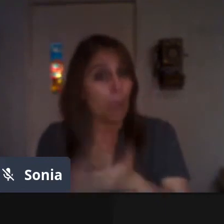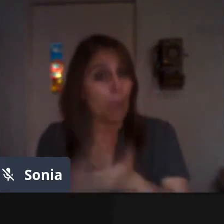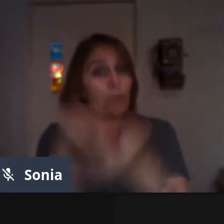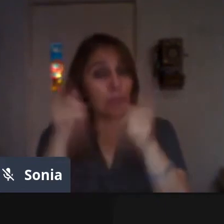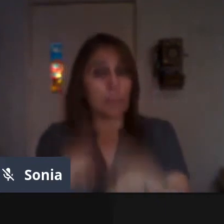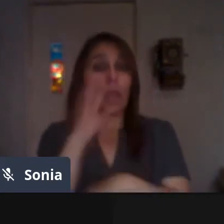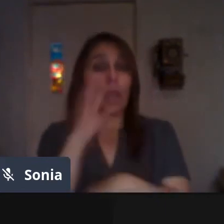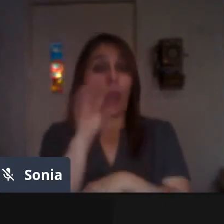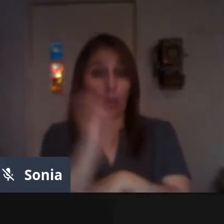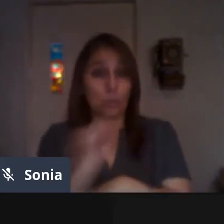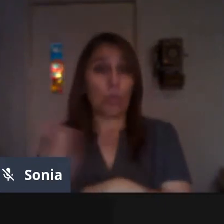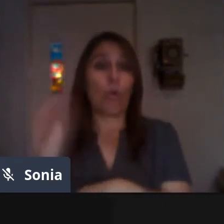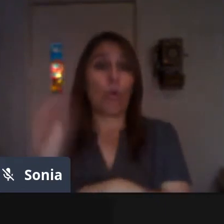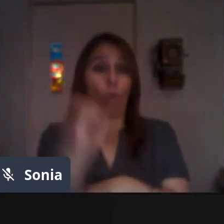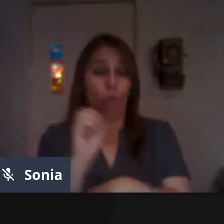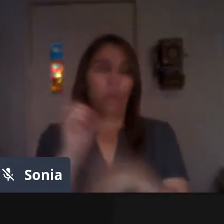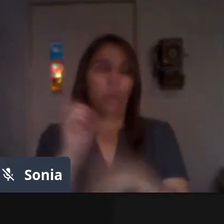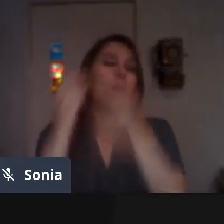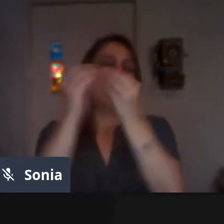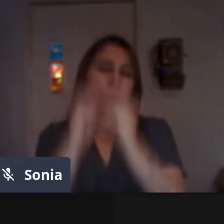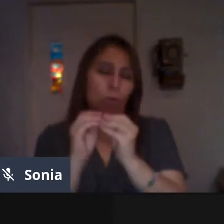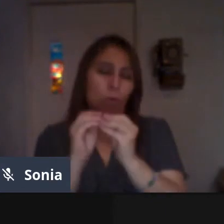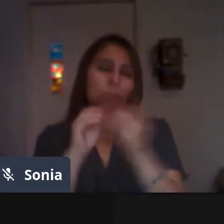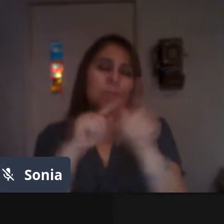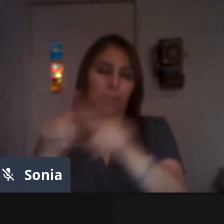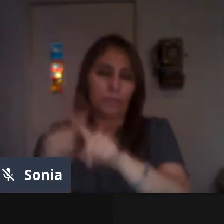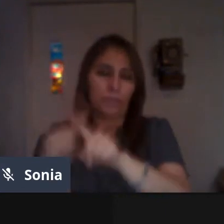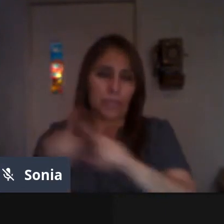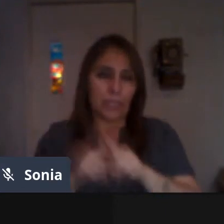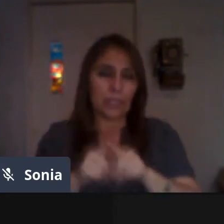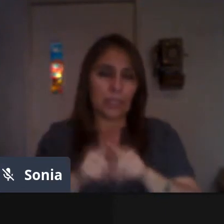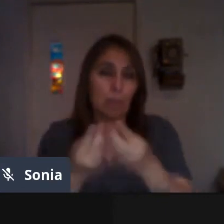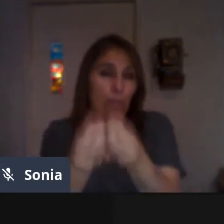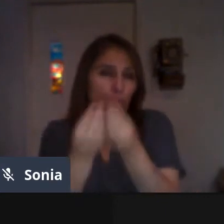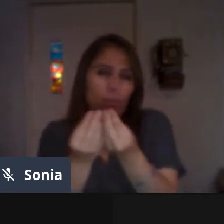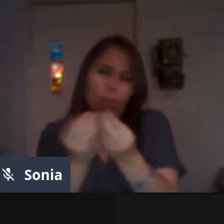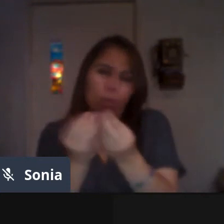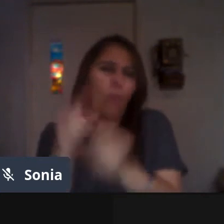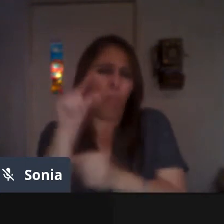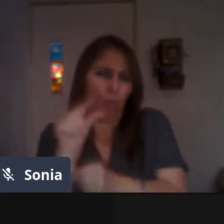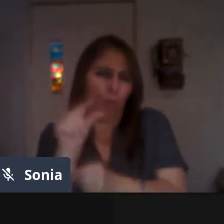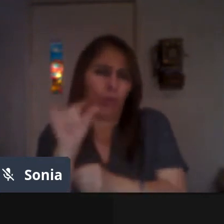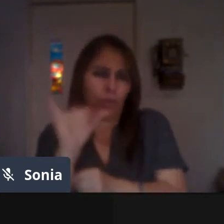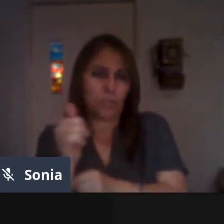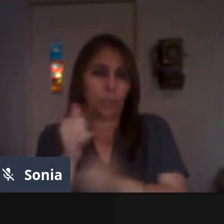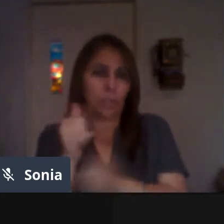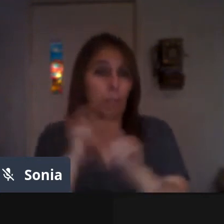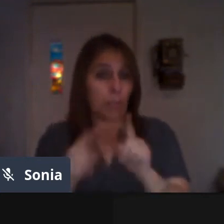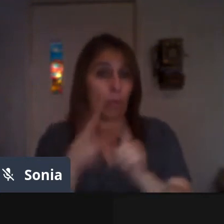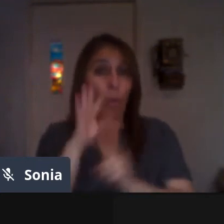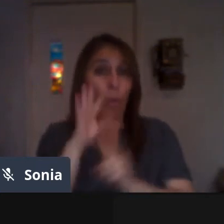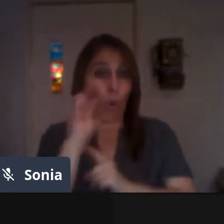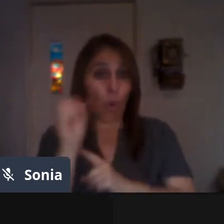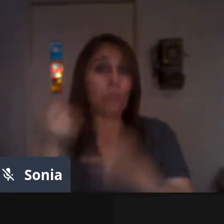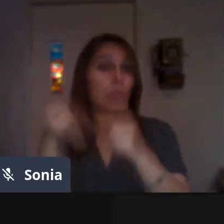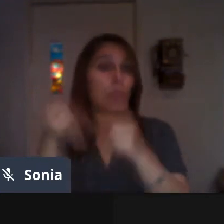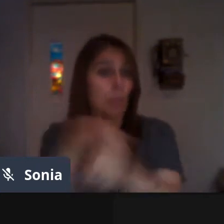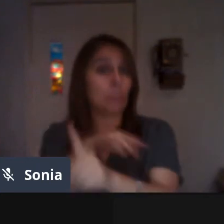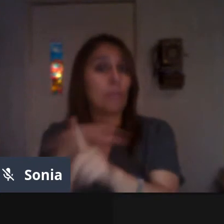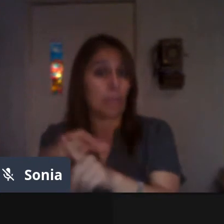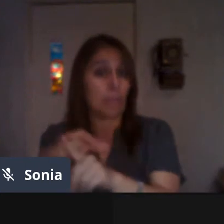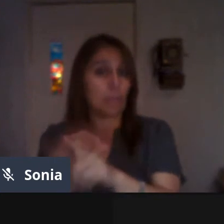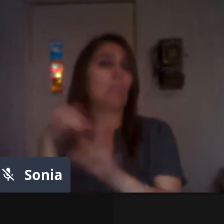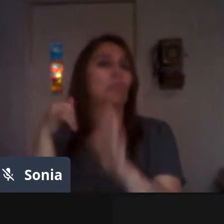maneras ni en la misma cantidad pero también está ese tema y no y los hombres muchas veces lo callan y tocan lo dices